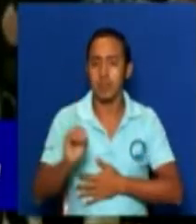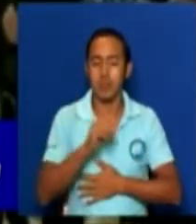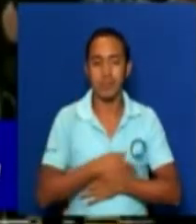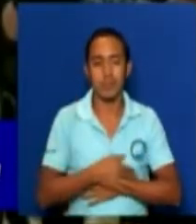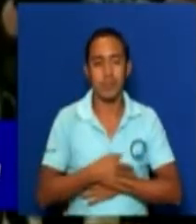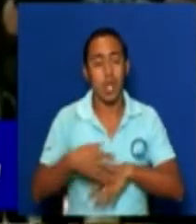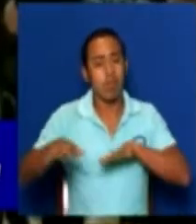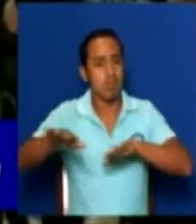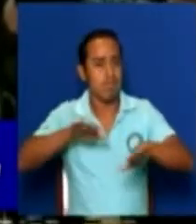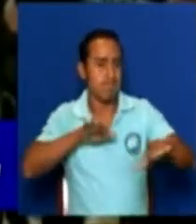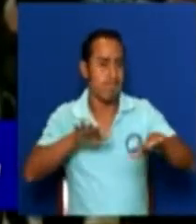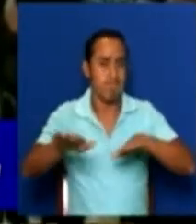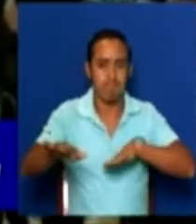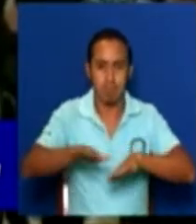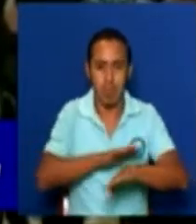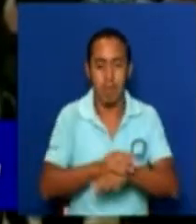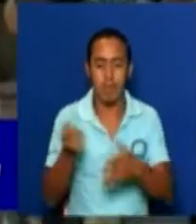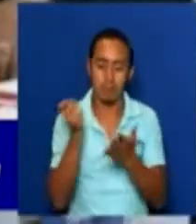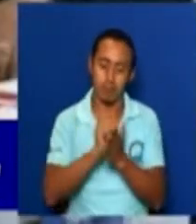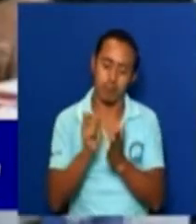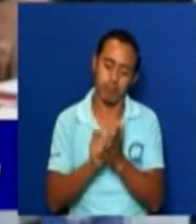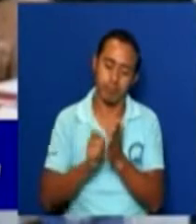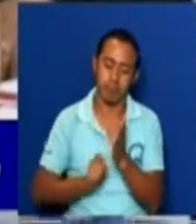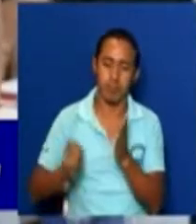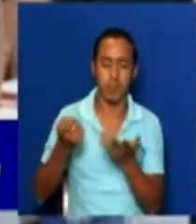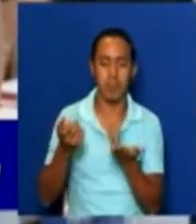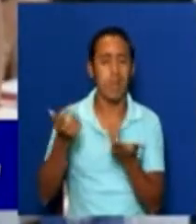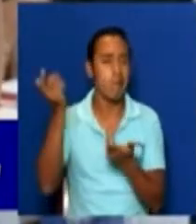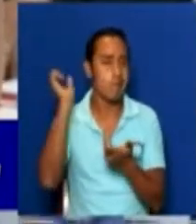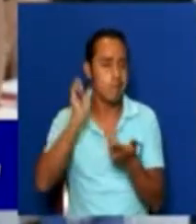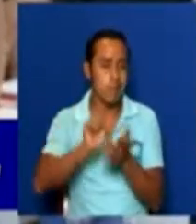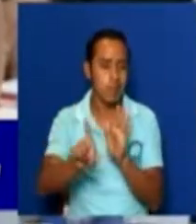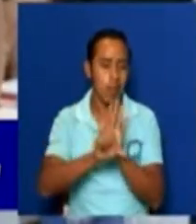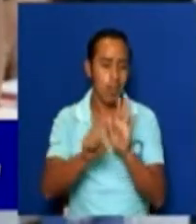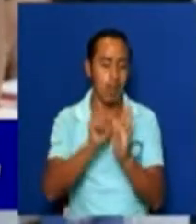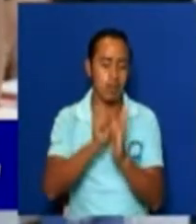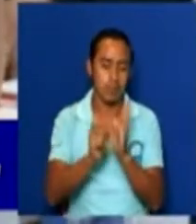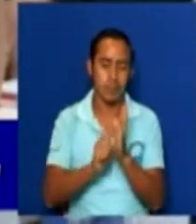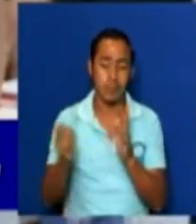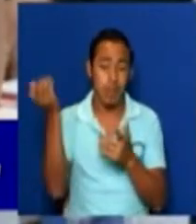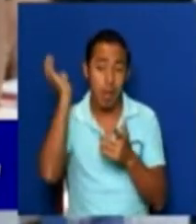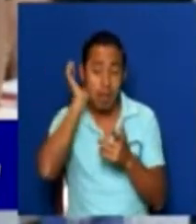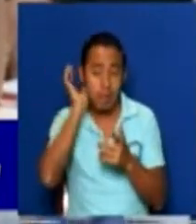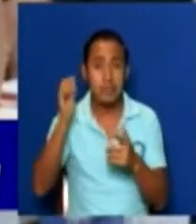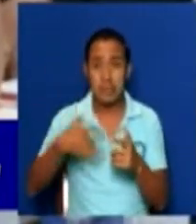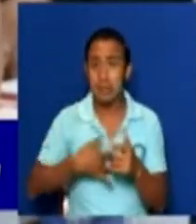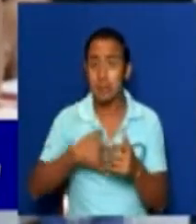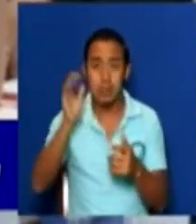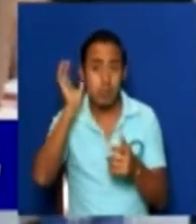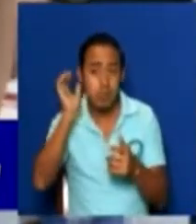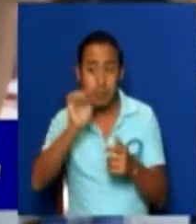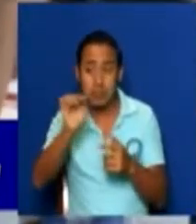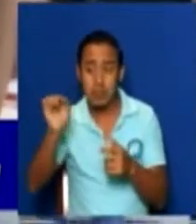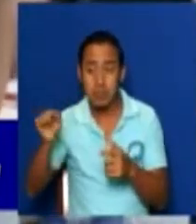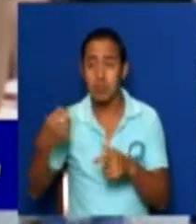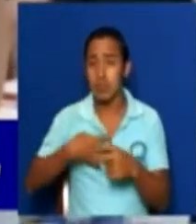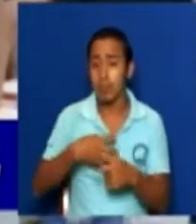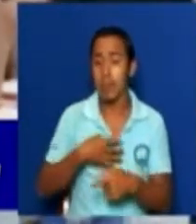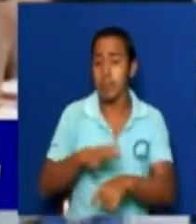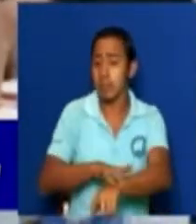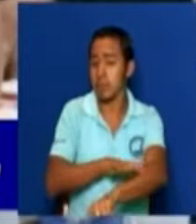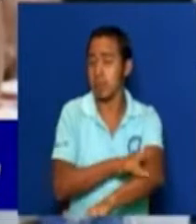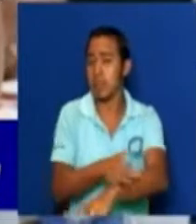podemos legislar y sentarnos en esos escaños sin escuchar estas peticiones de ustedes, esta situación que se vive a